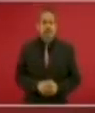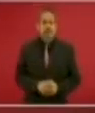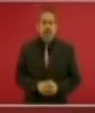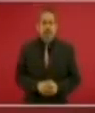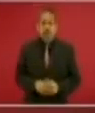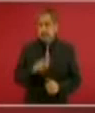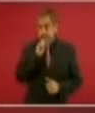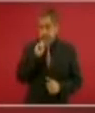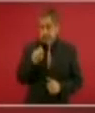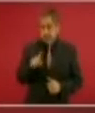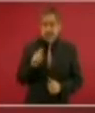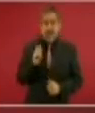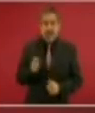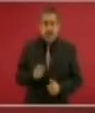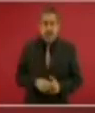Lo mismo,